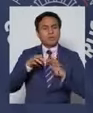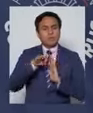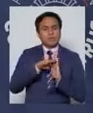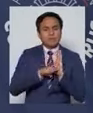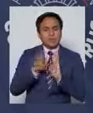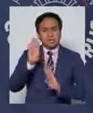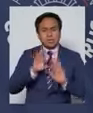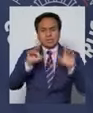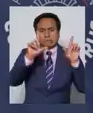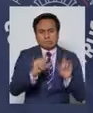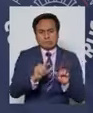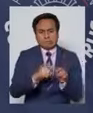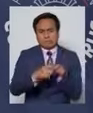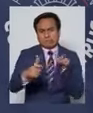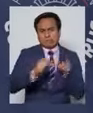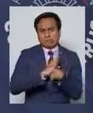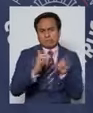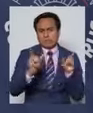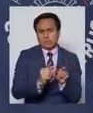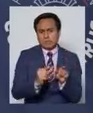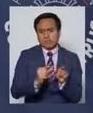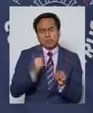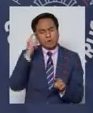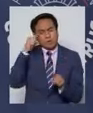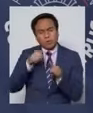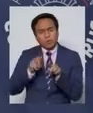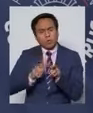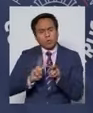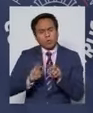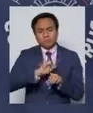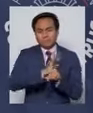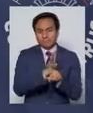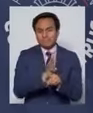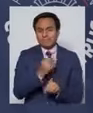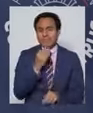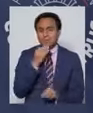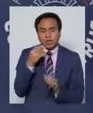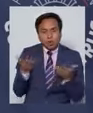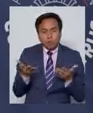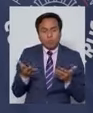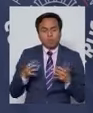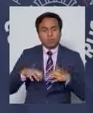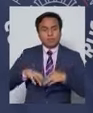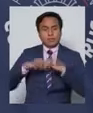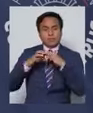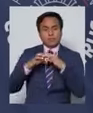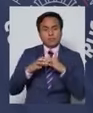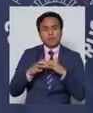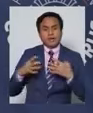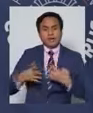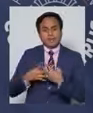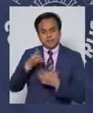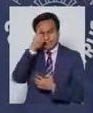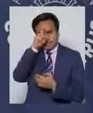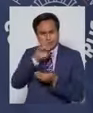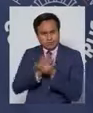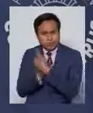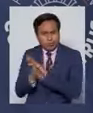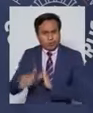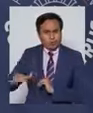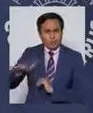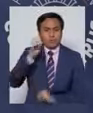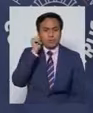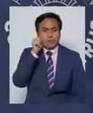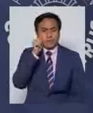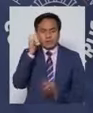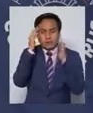contención, cómo fortalecemos las medidas de la disminución de propagación del virus y también cómo fortalecemos nuestra red asistencial todos los días